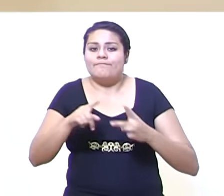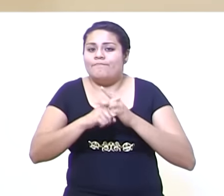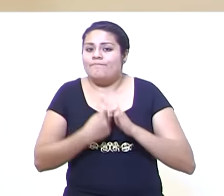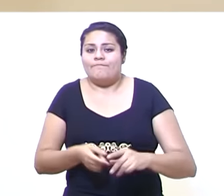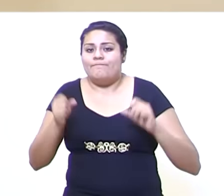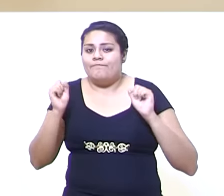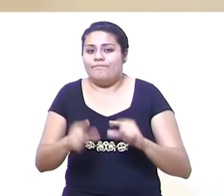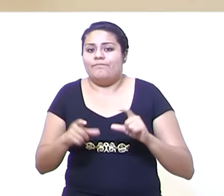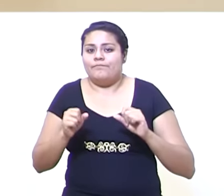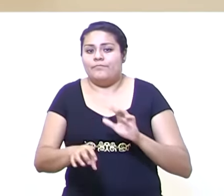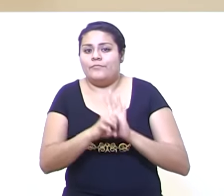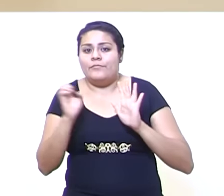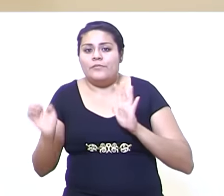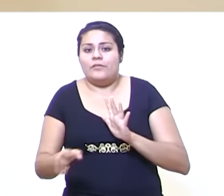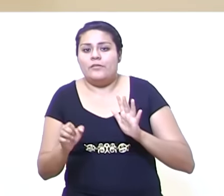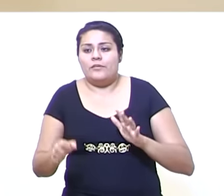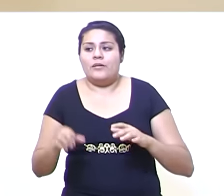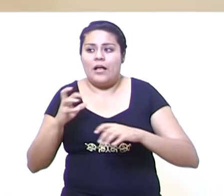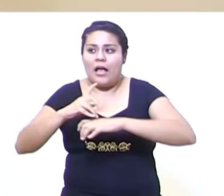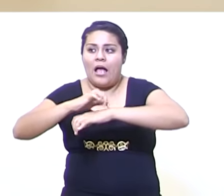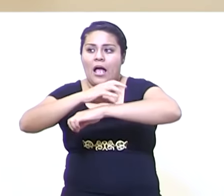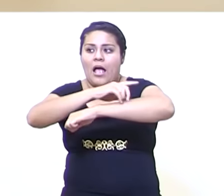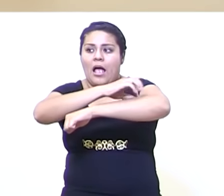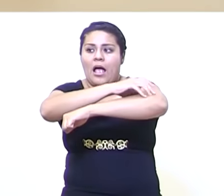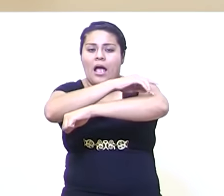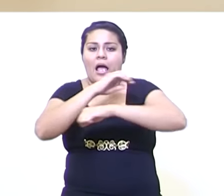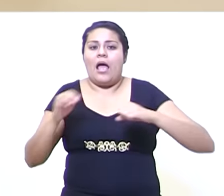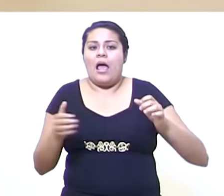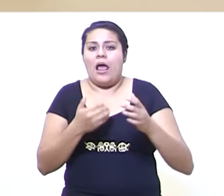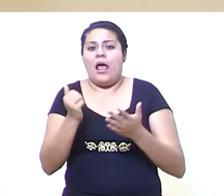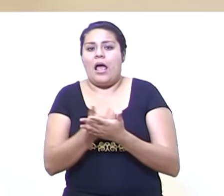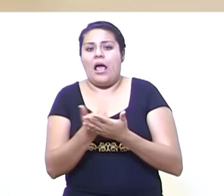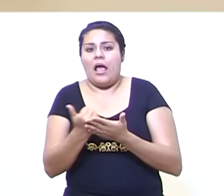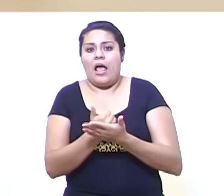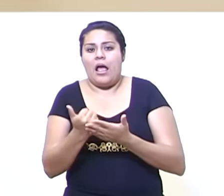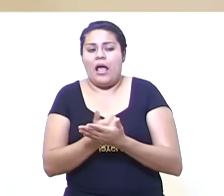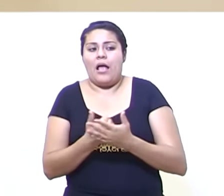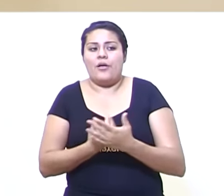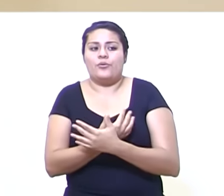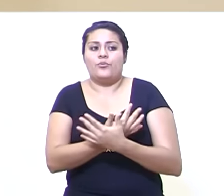ejemplo, arañas azules con alas.